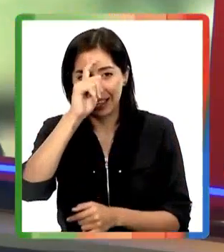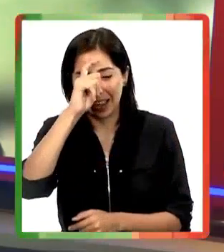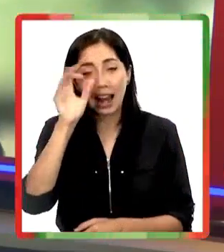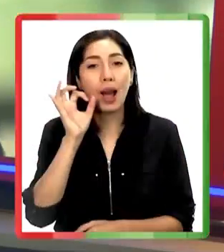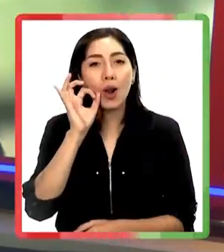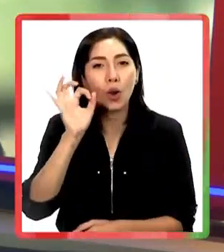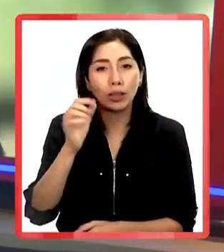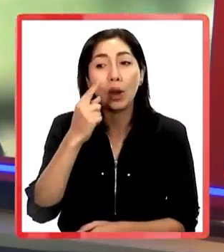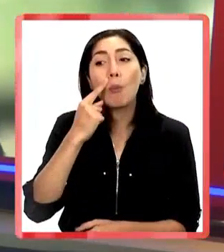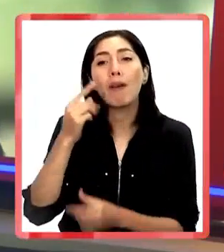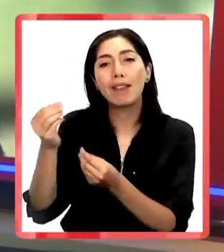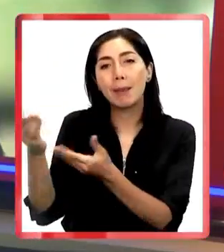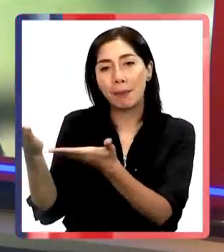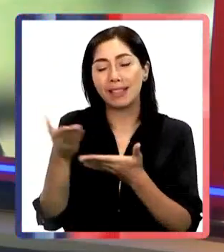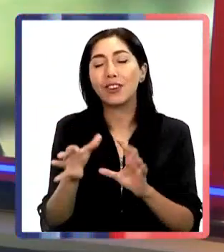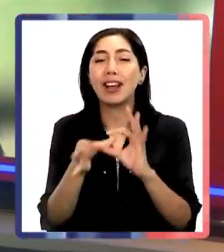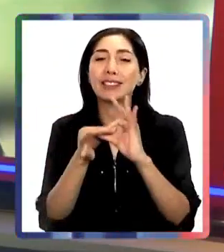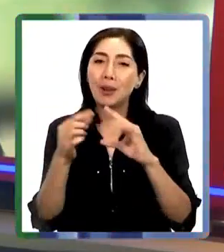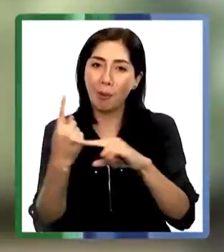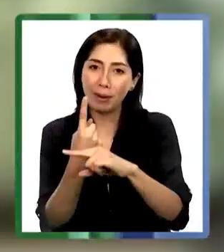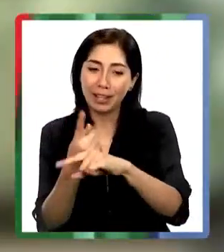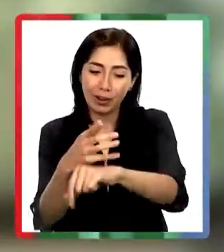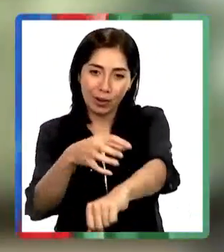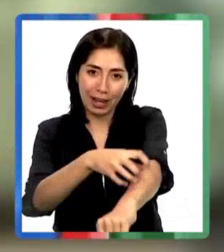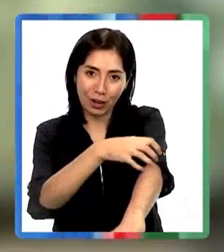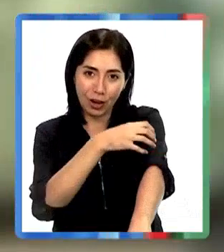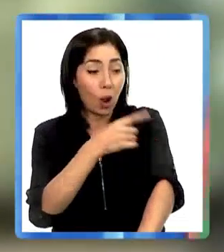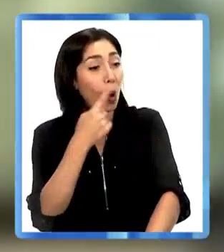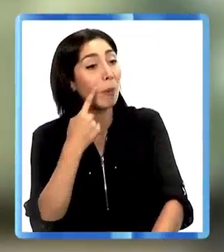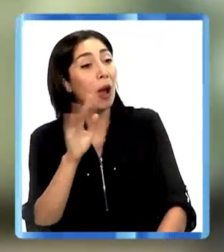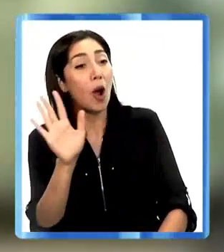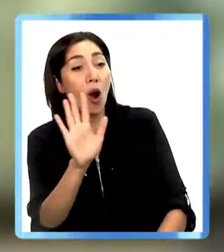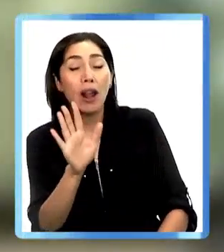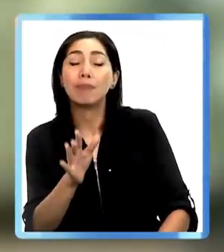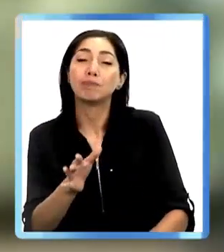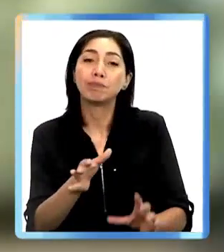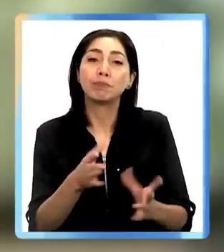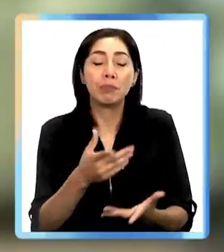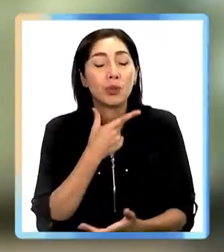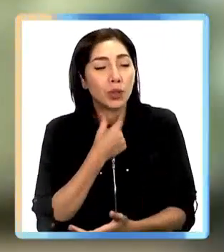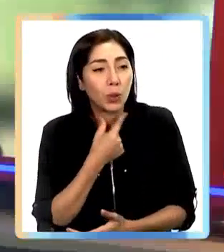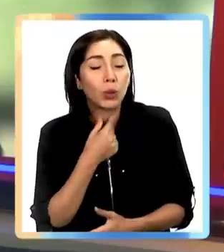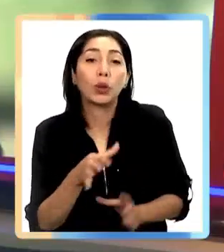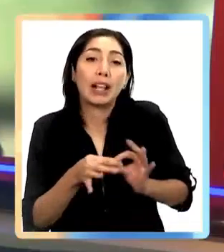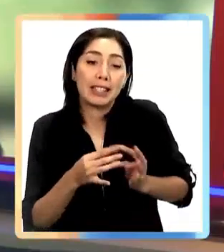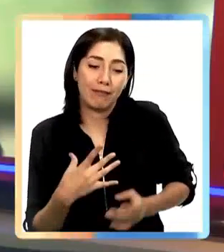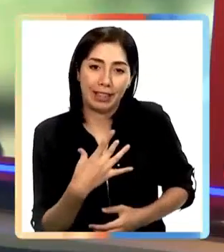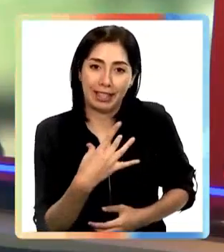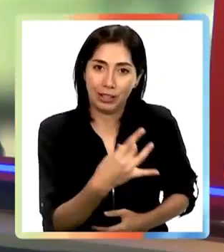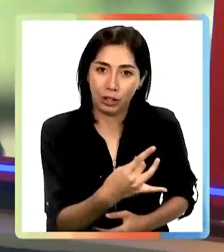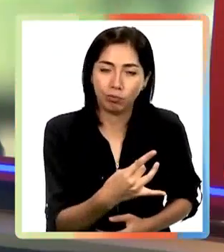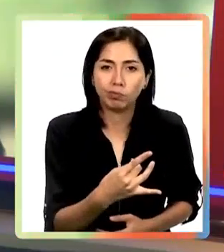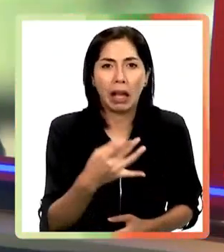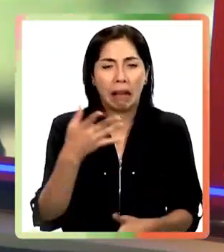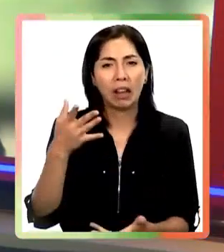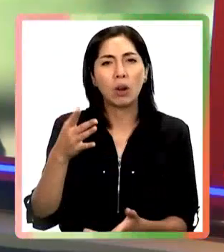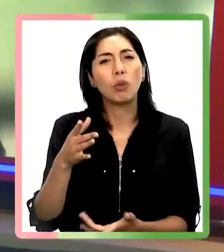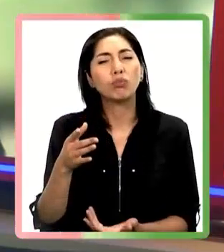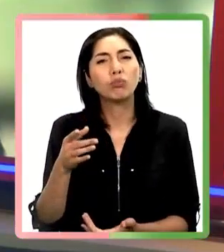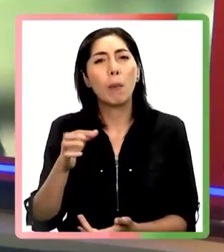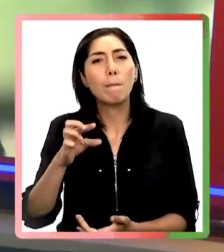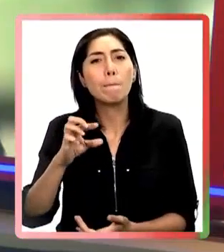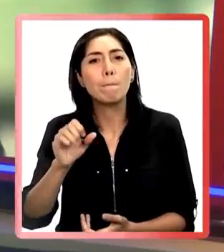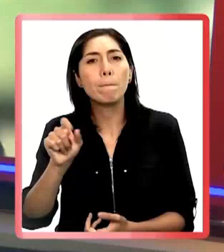Condes. Bienvenido, doctor, y gracias por conversar con las regiones. Hola, ¿qué tal? Mucho gusto. Gracias por la invitación. Síndrome post-vacacional se le